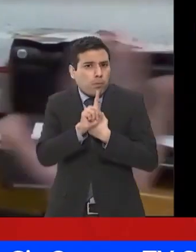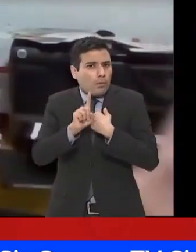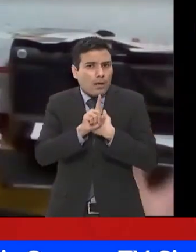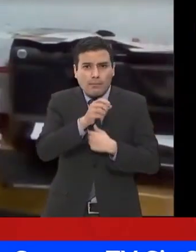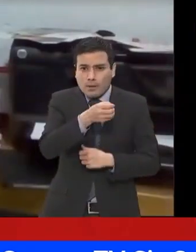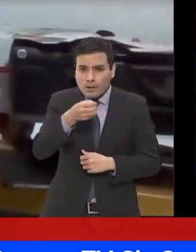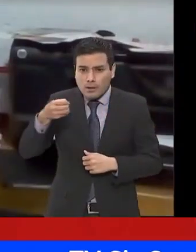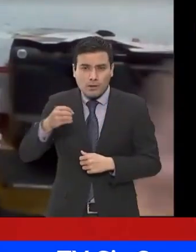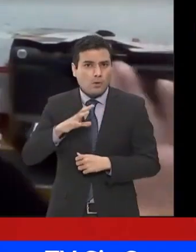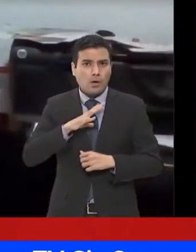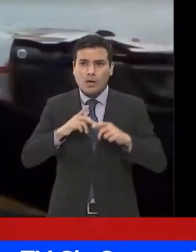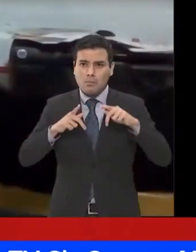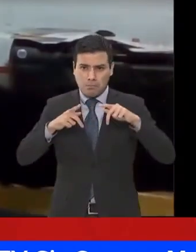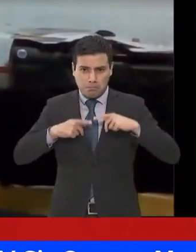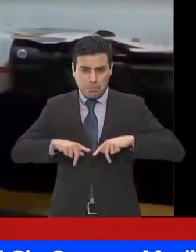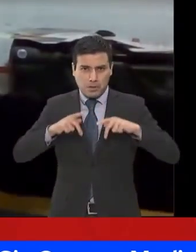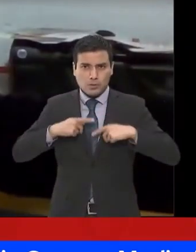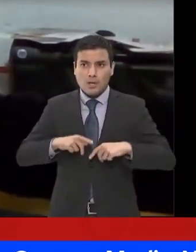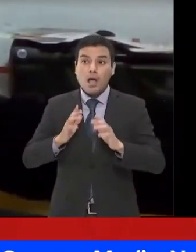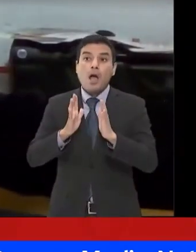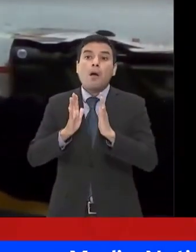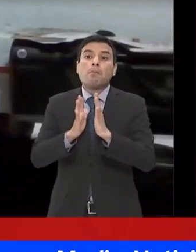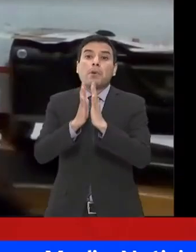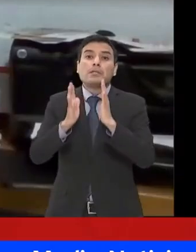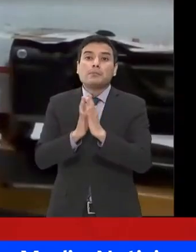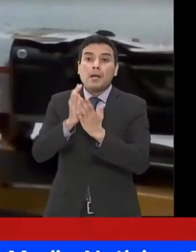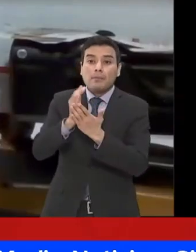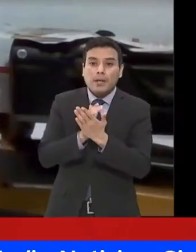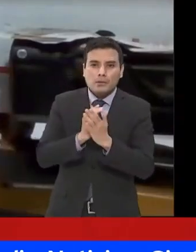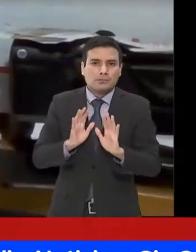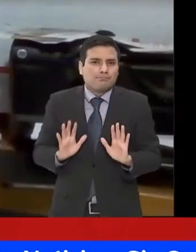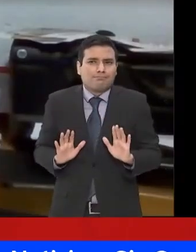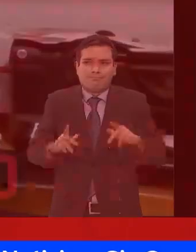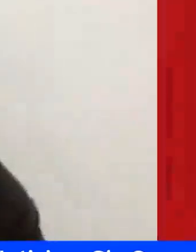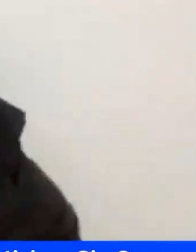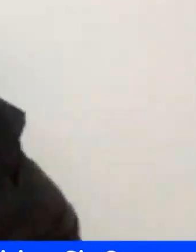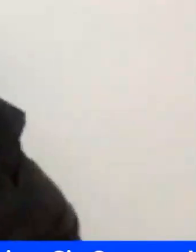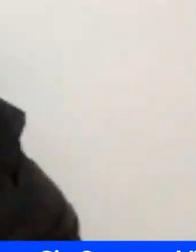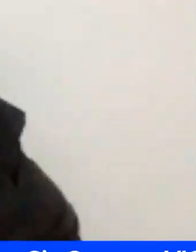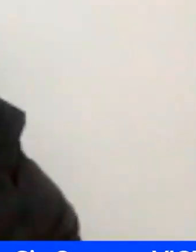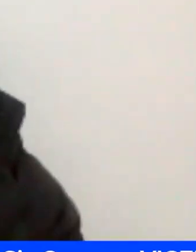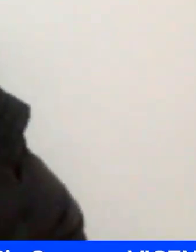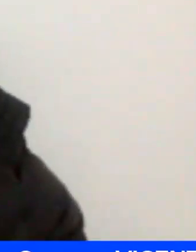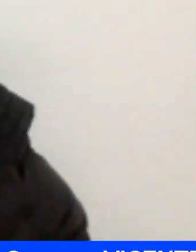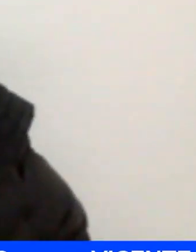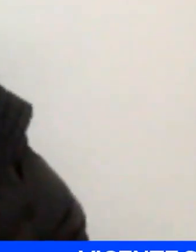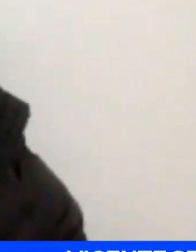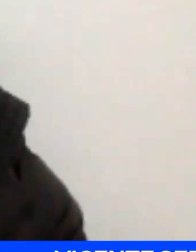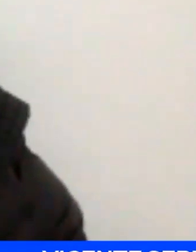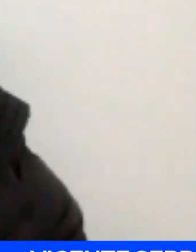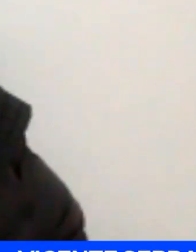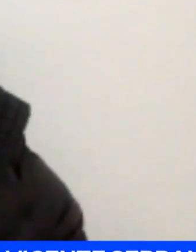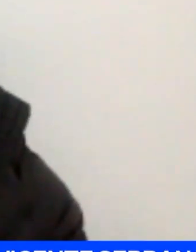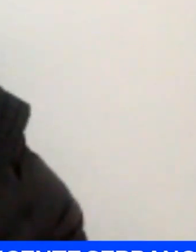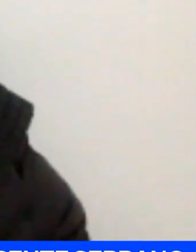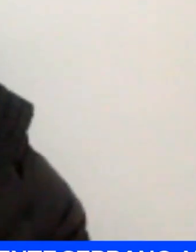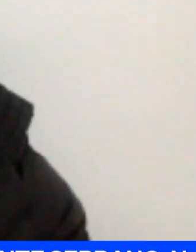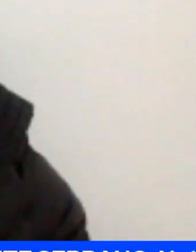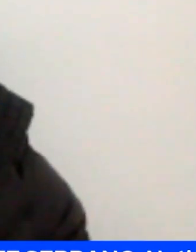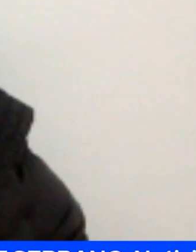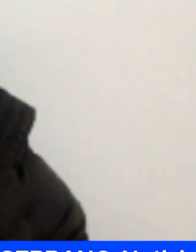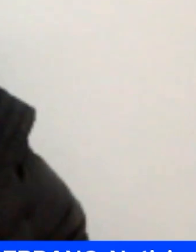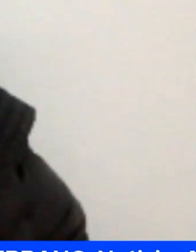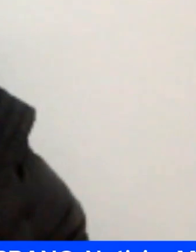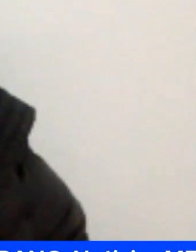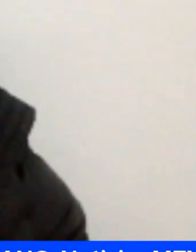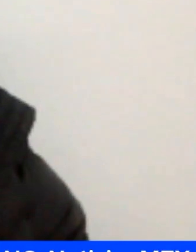en el gráfico 2, por ejemplo, estoy aquí leyendo porque hice mi tarea como secretarios, coordinadores y directores, son 1,200 pesos para el pago